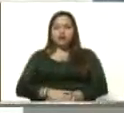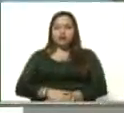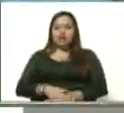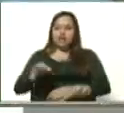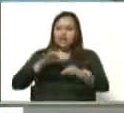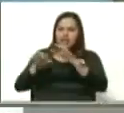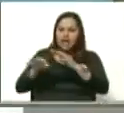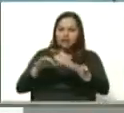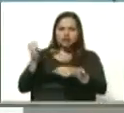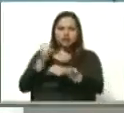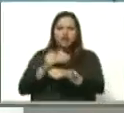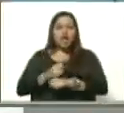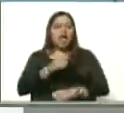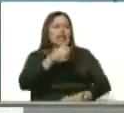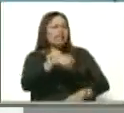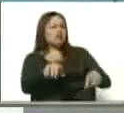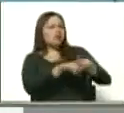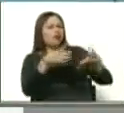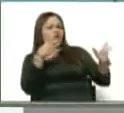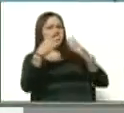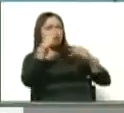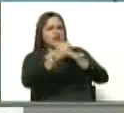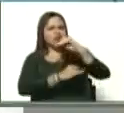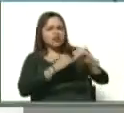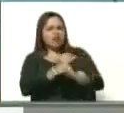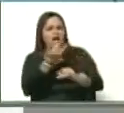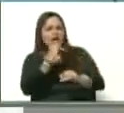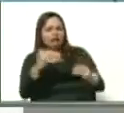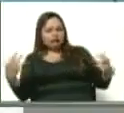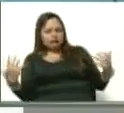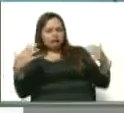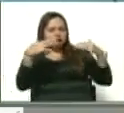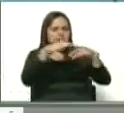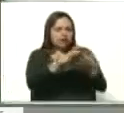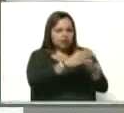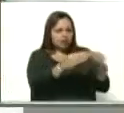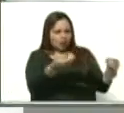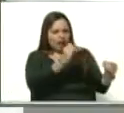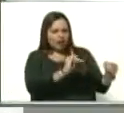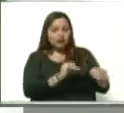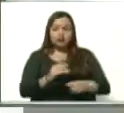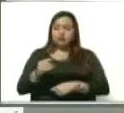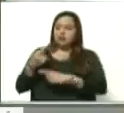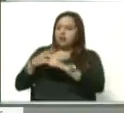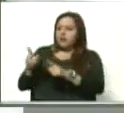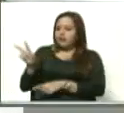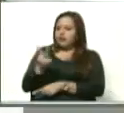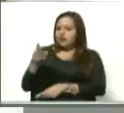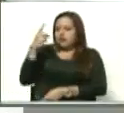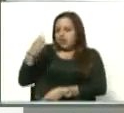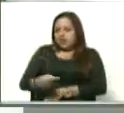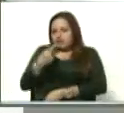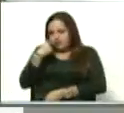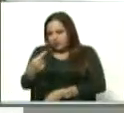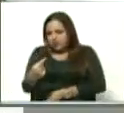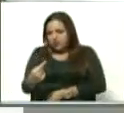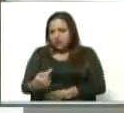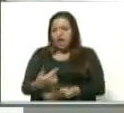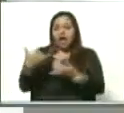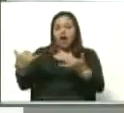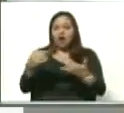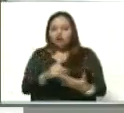sea, llevarlo así como un festival internacional donde se confluyan todos. Pero Venezuela, debo decirlo, está a